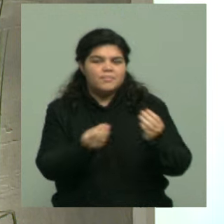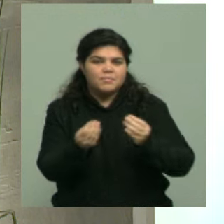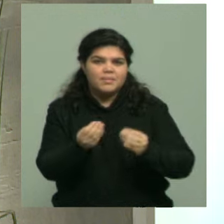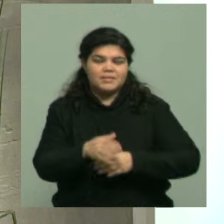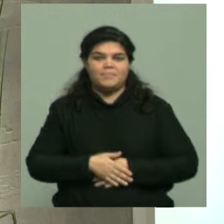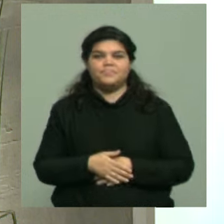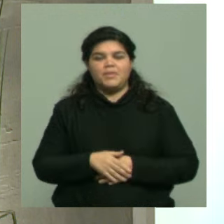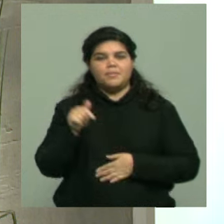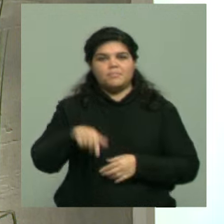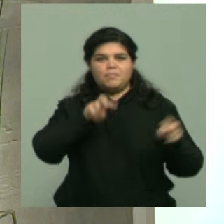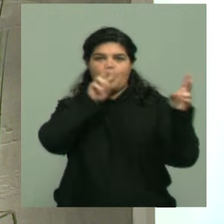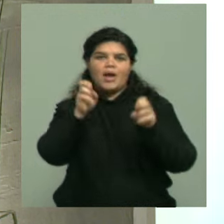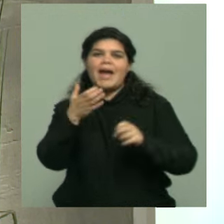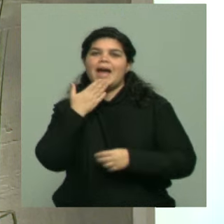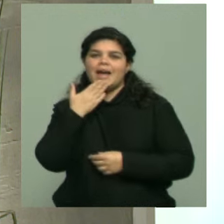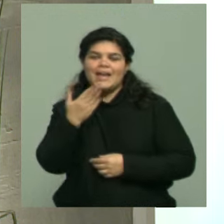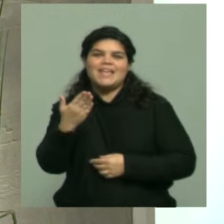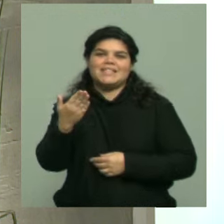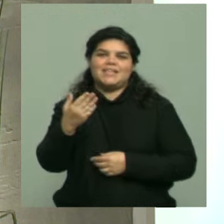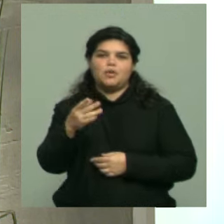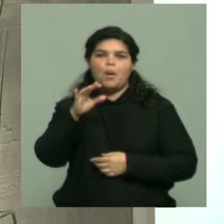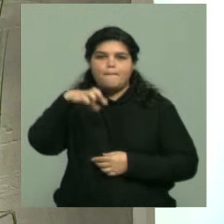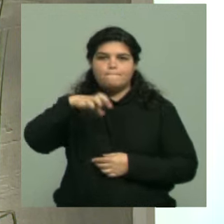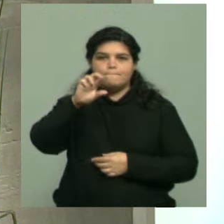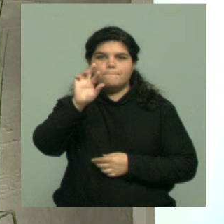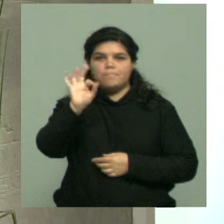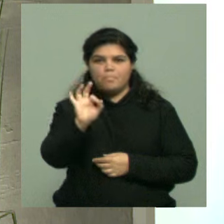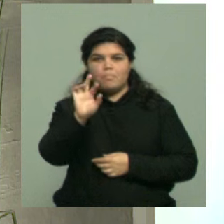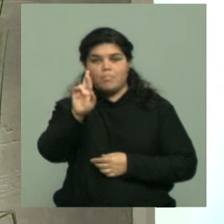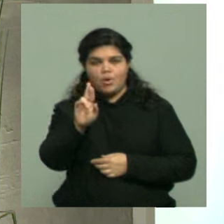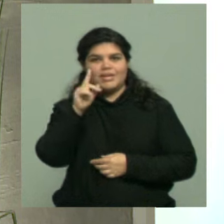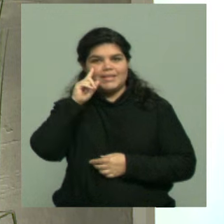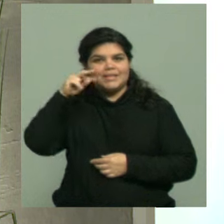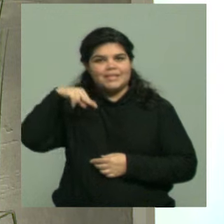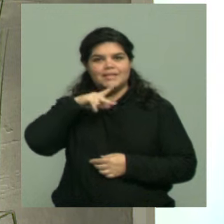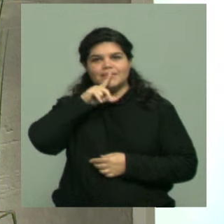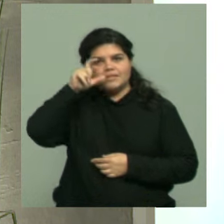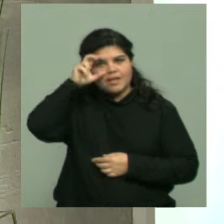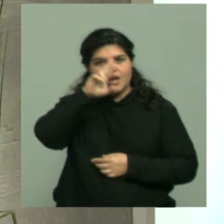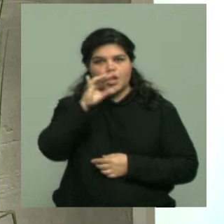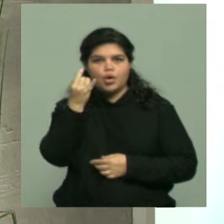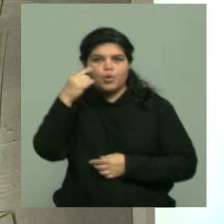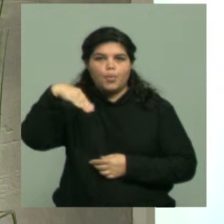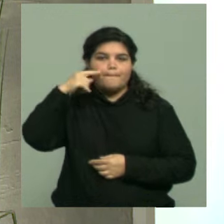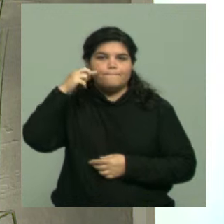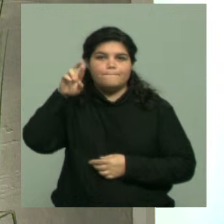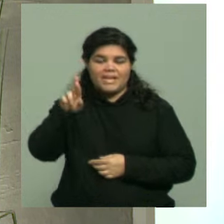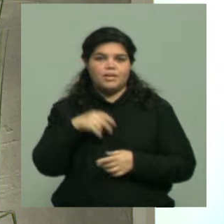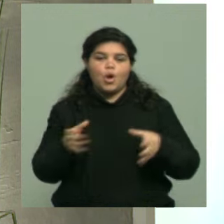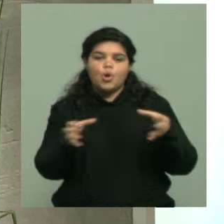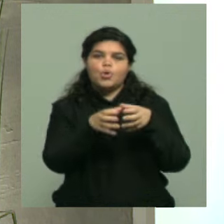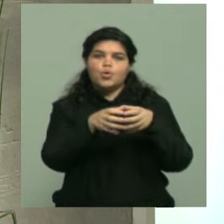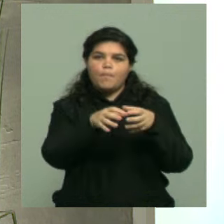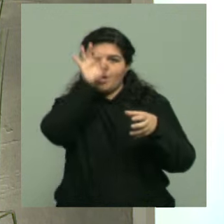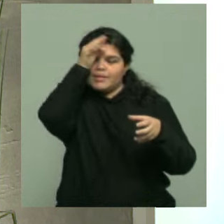por interrumpir, del elenco Eclipsarte, que bueno, tiene parte de sus integrantes aquí con nosotros, porque siempre lo decimos, es